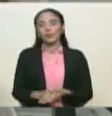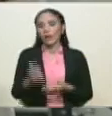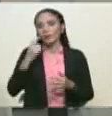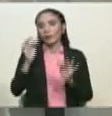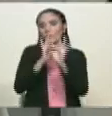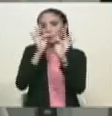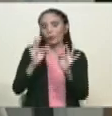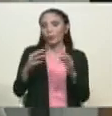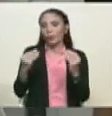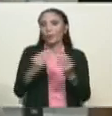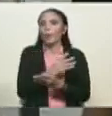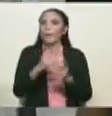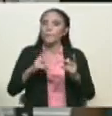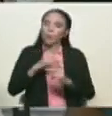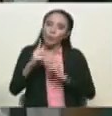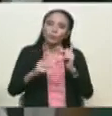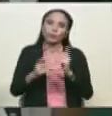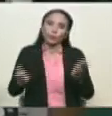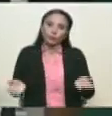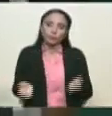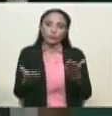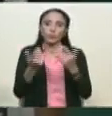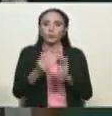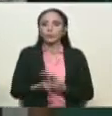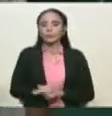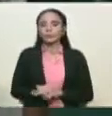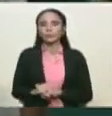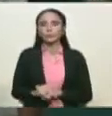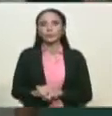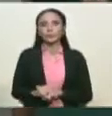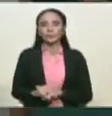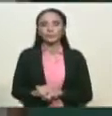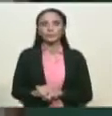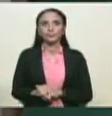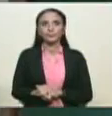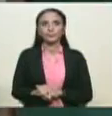es produciendo y llevando los productos en buena calidad y precio a nuestra gente.